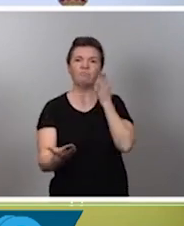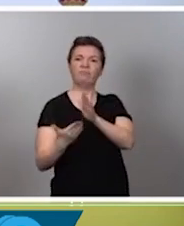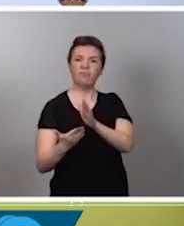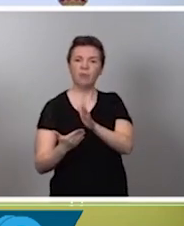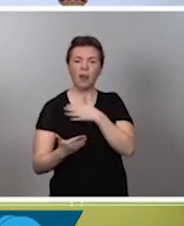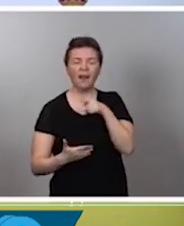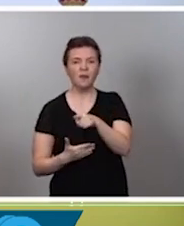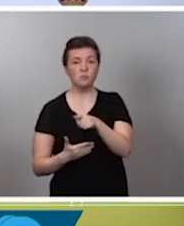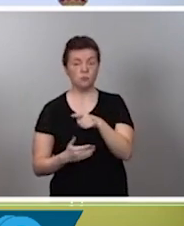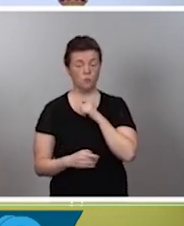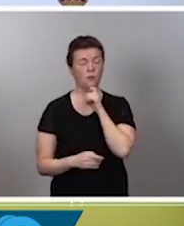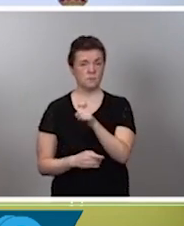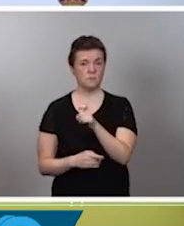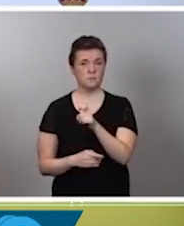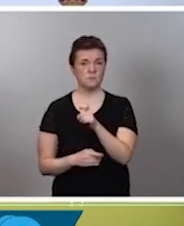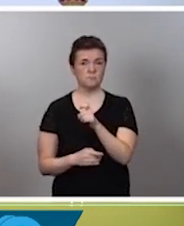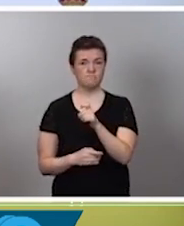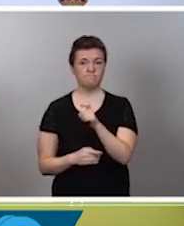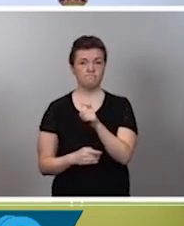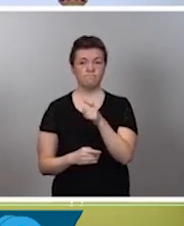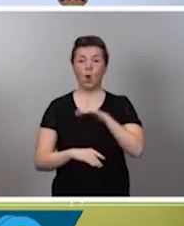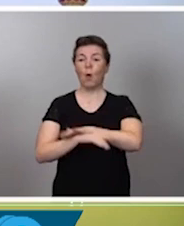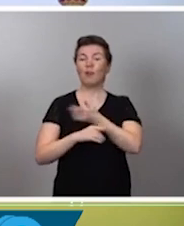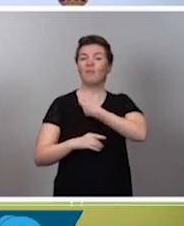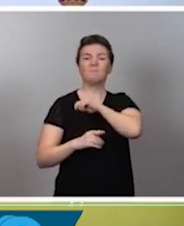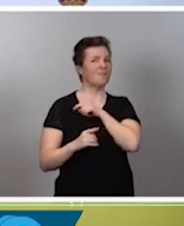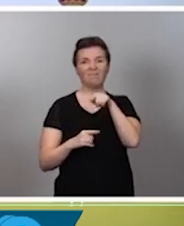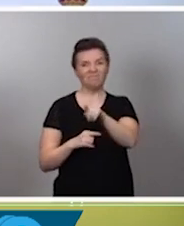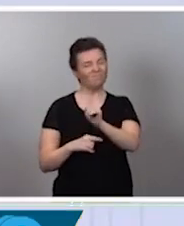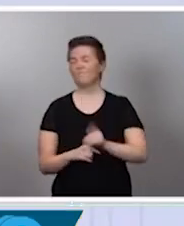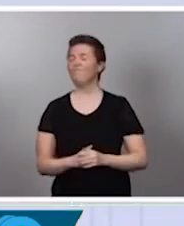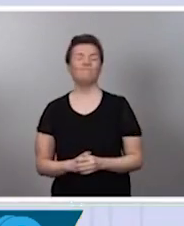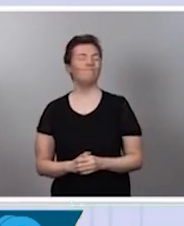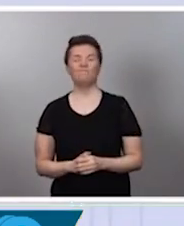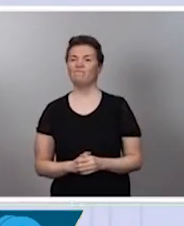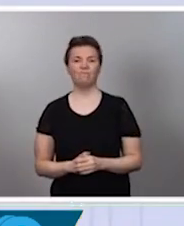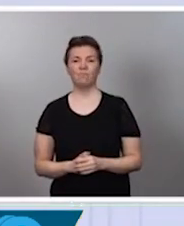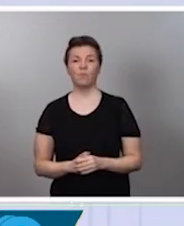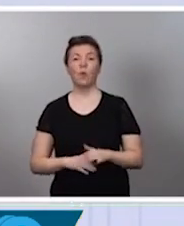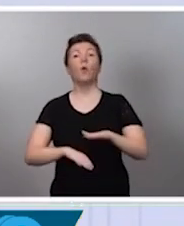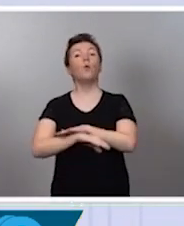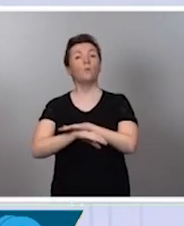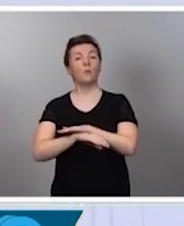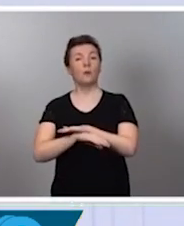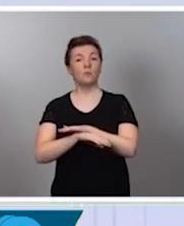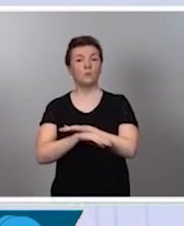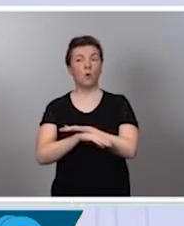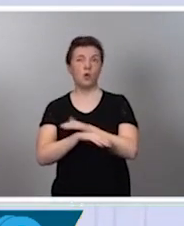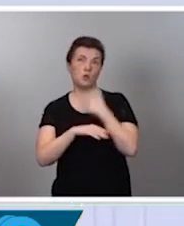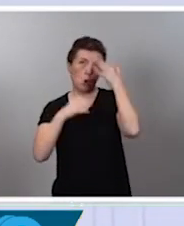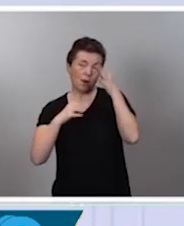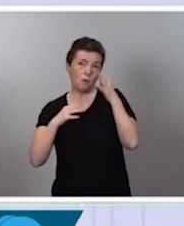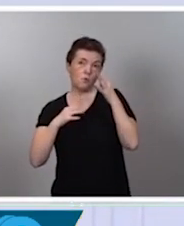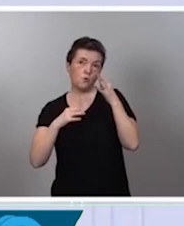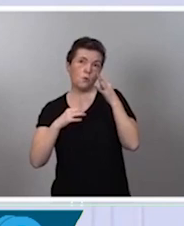17%, ¿verdad? Y luego, en el cuarto trimestre y en el primer trimestre, el PIB volvió a caer. Hay